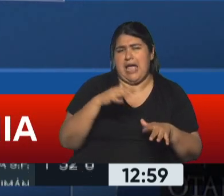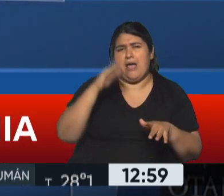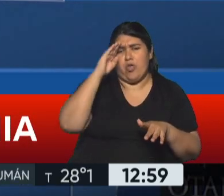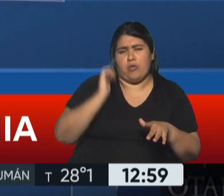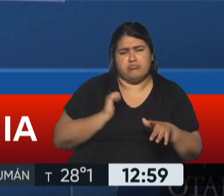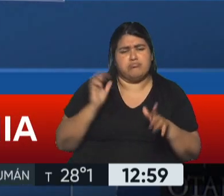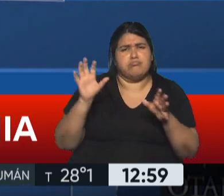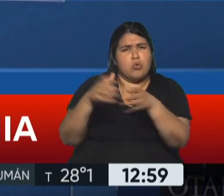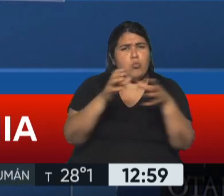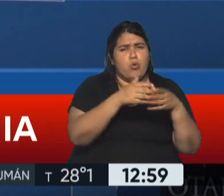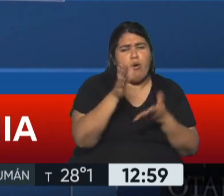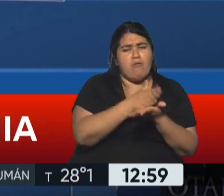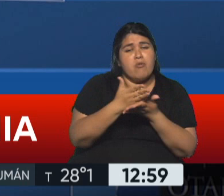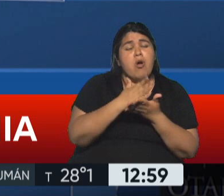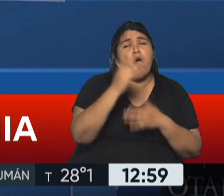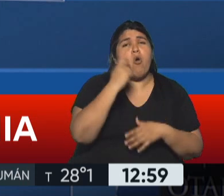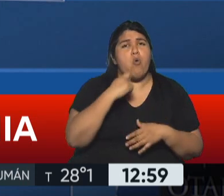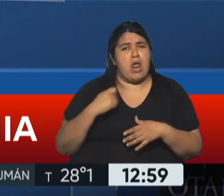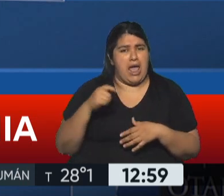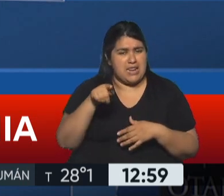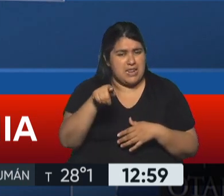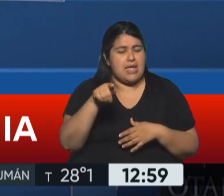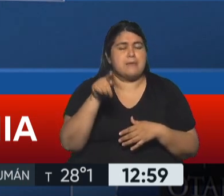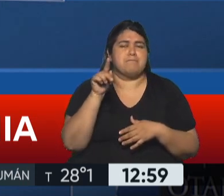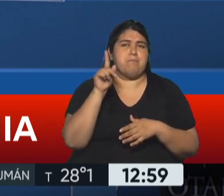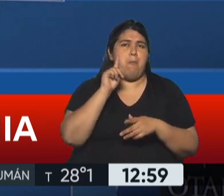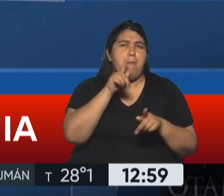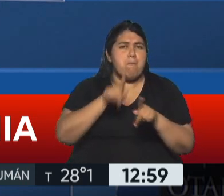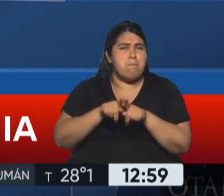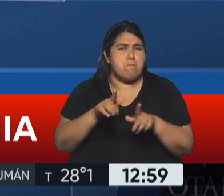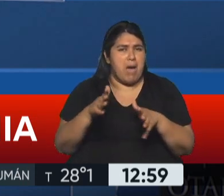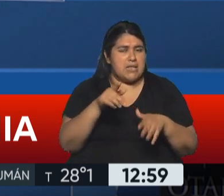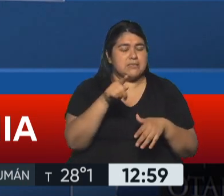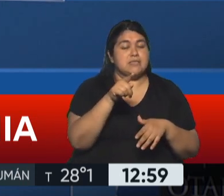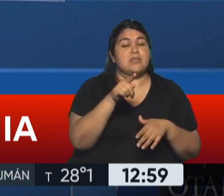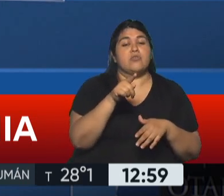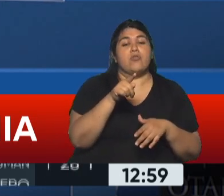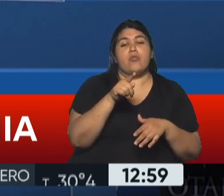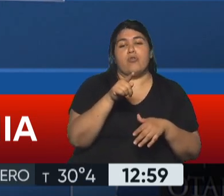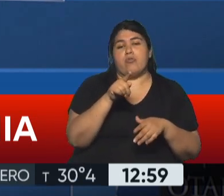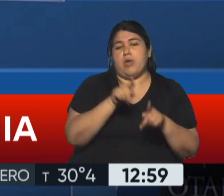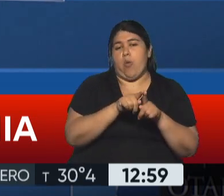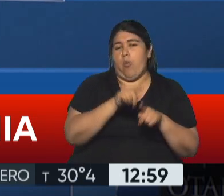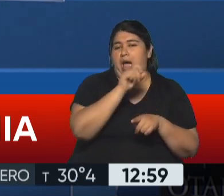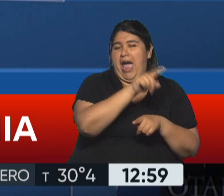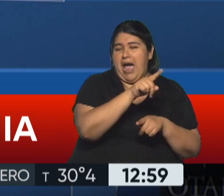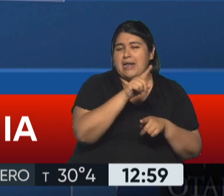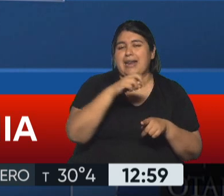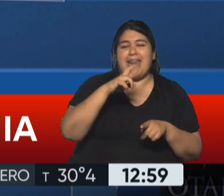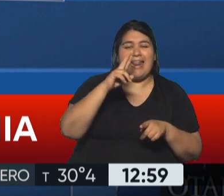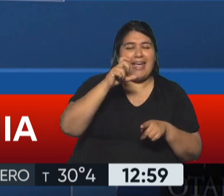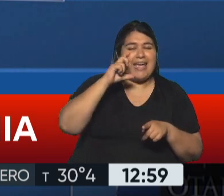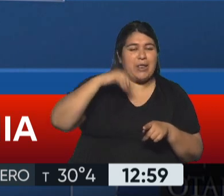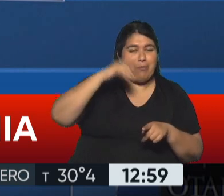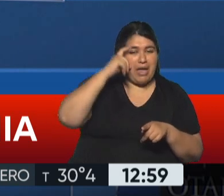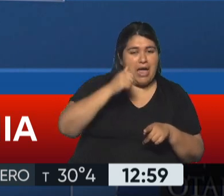Russian forces close to Ukraine's borders, similar to Russia's build-up in Crimea and the Black Sea